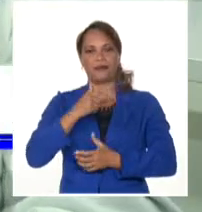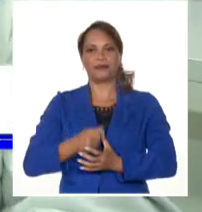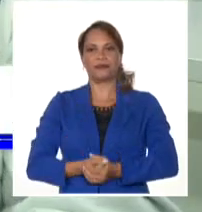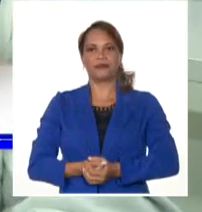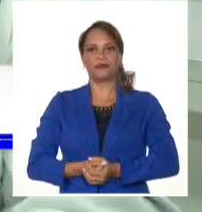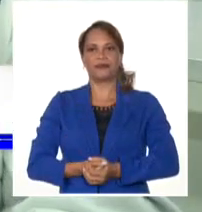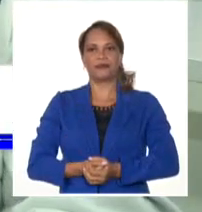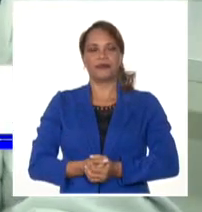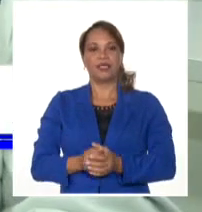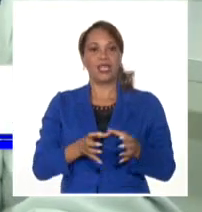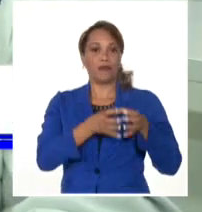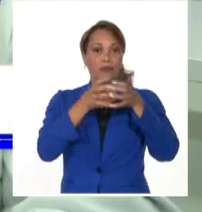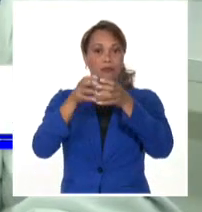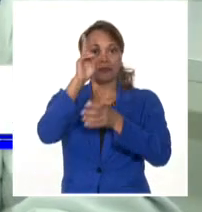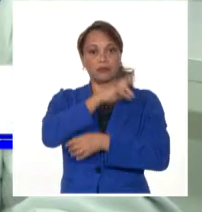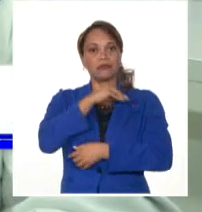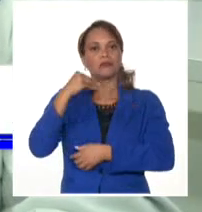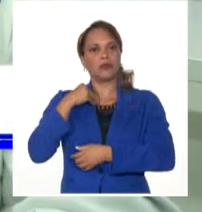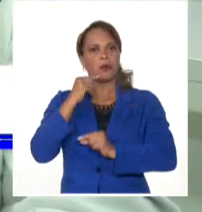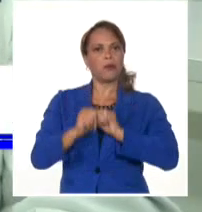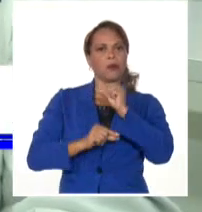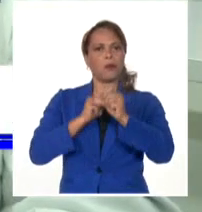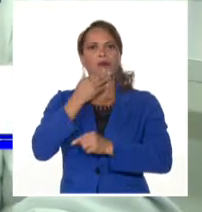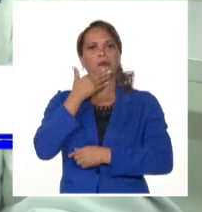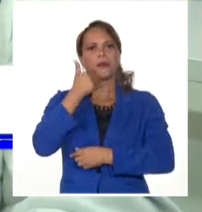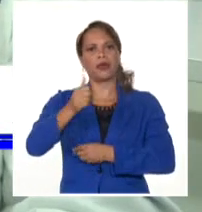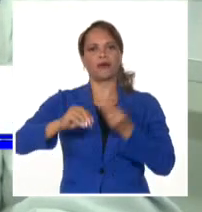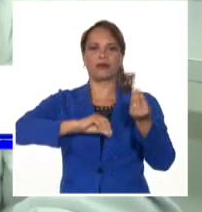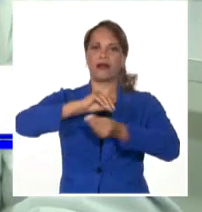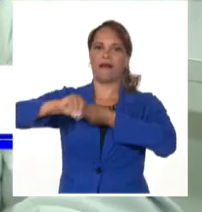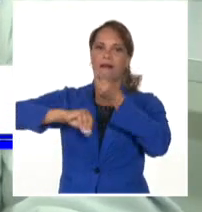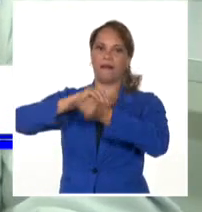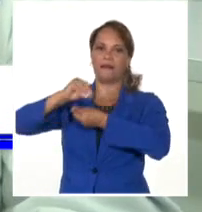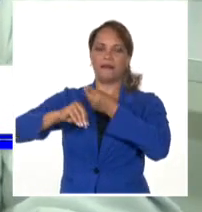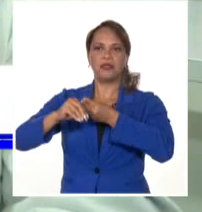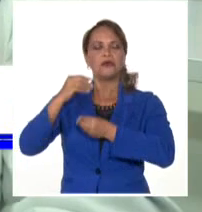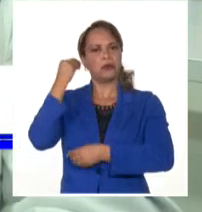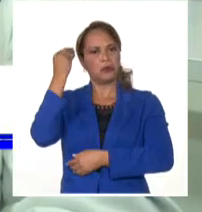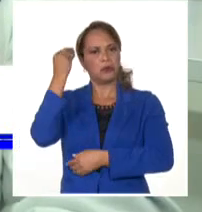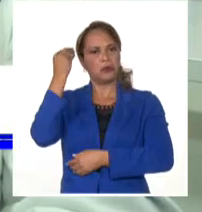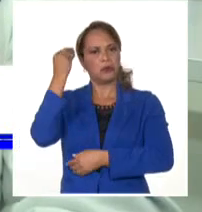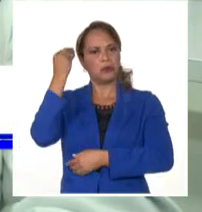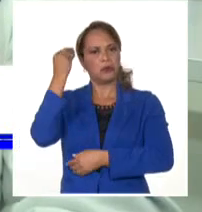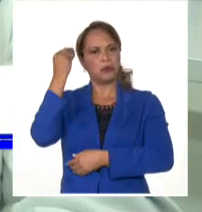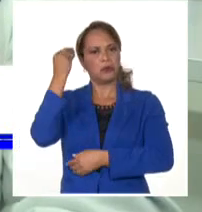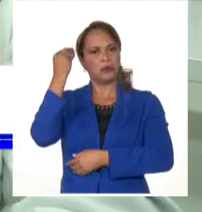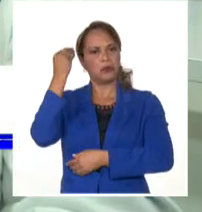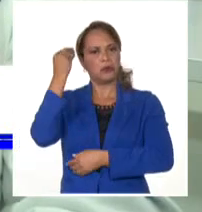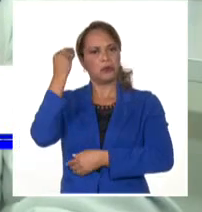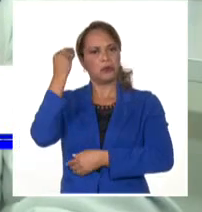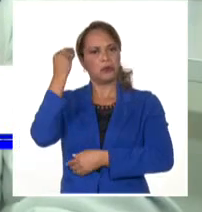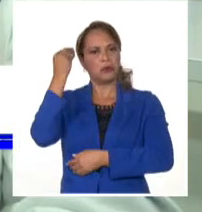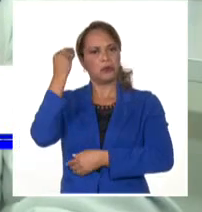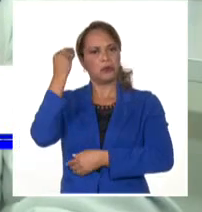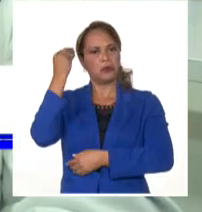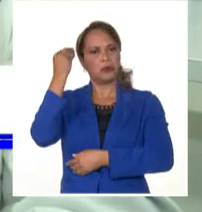cambiando para bien. Yo creo que se han logrado cifras excepcionales.